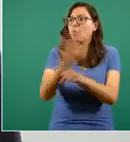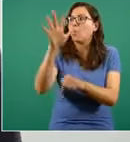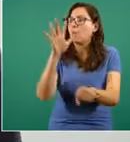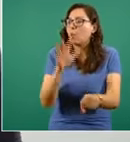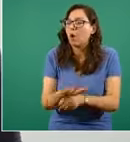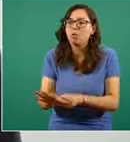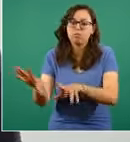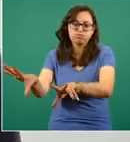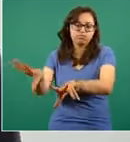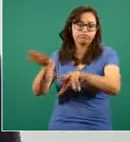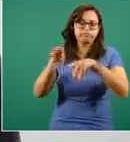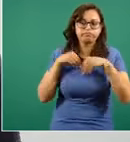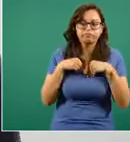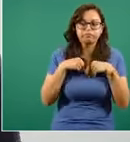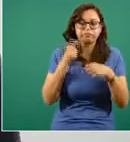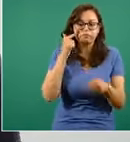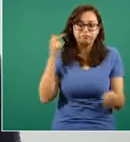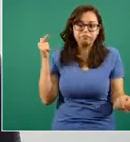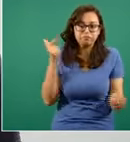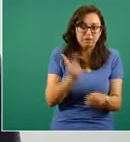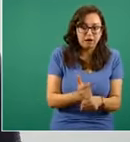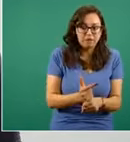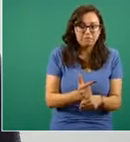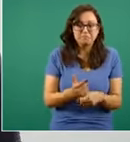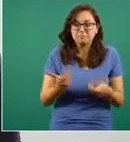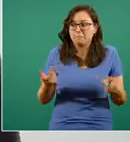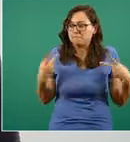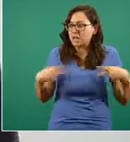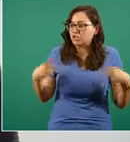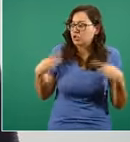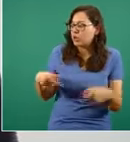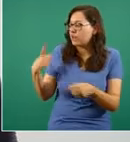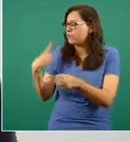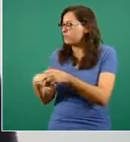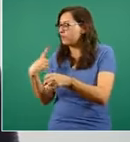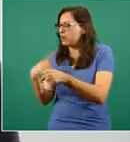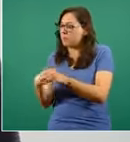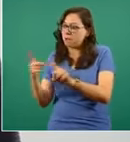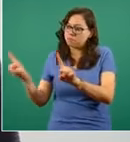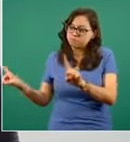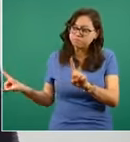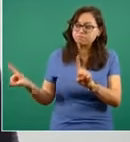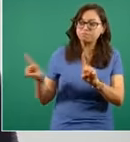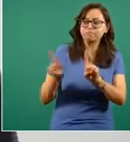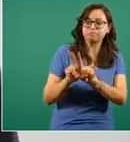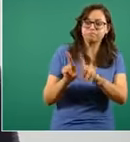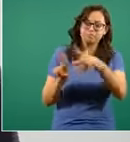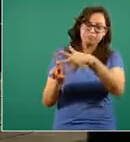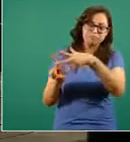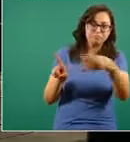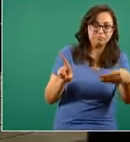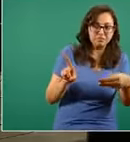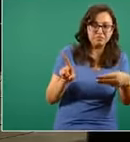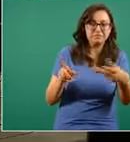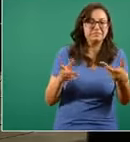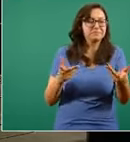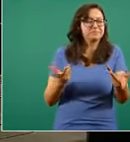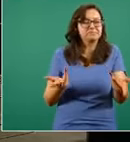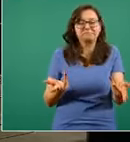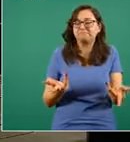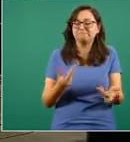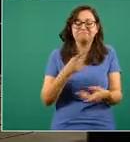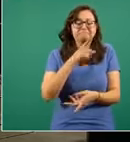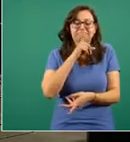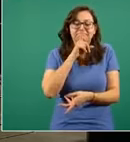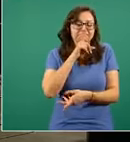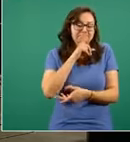hubiera podido detectar, ¿no?, a una persona que al haber estado sintomática o al haber inclusive estado